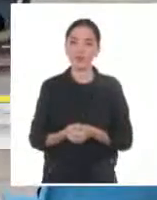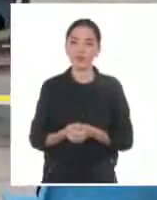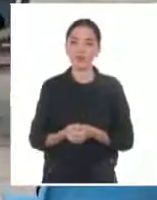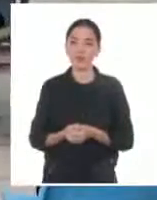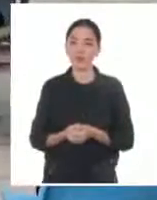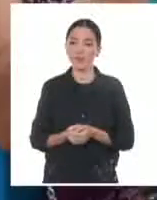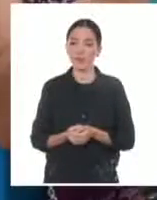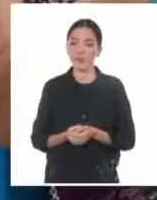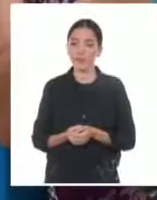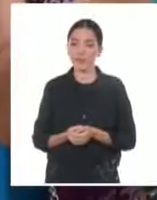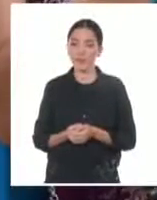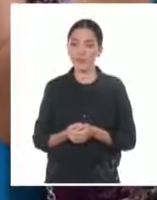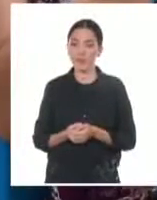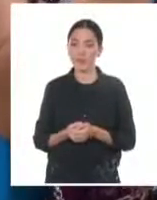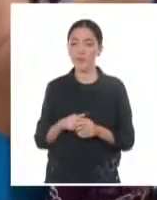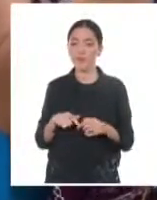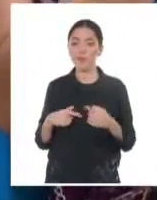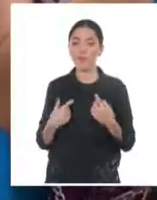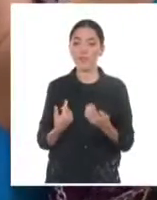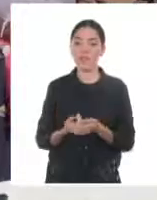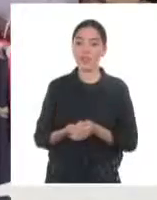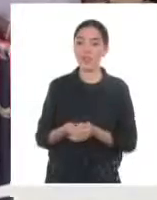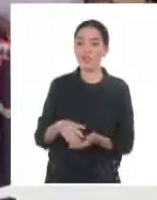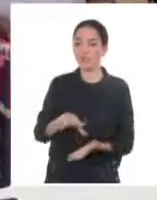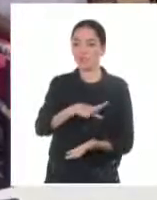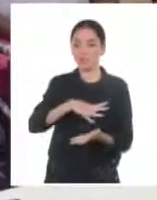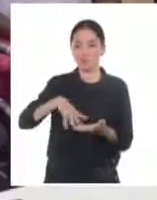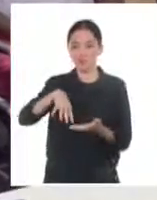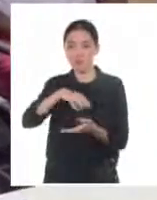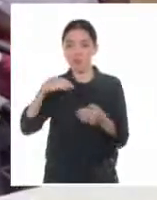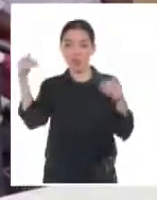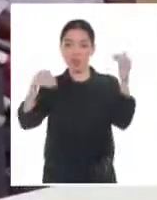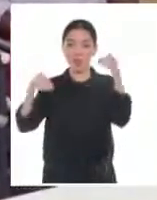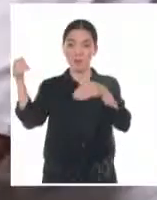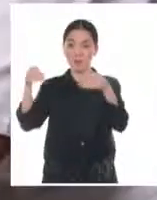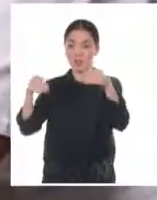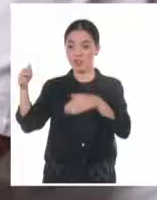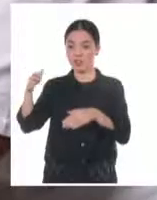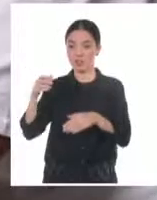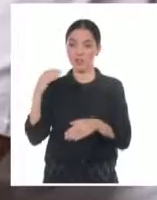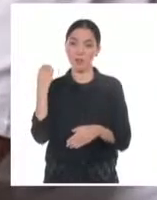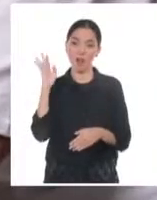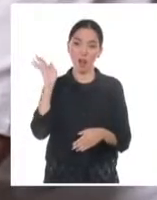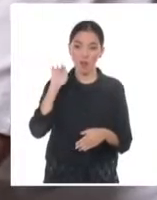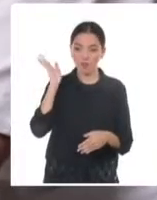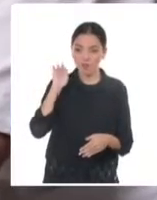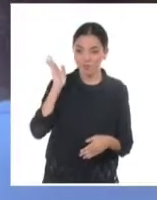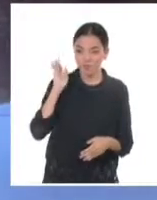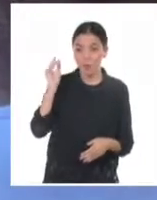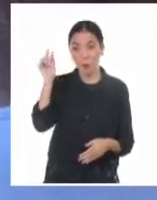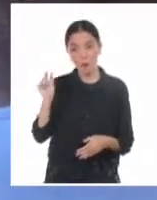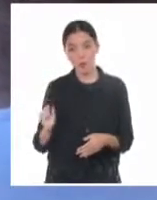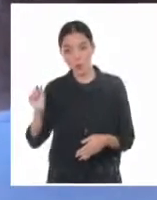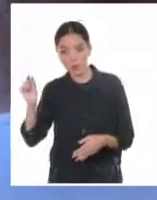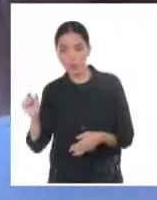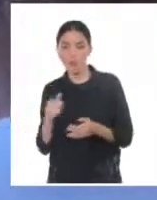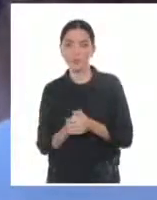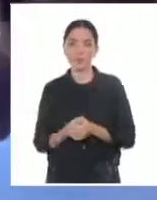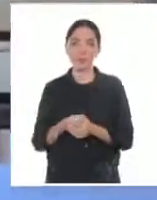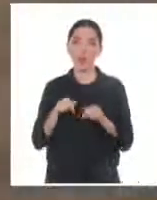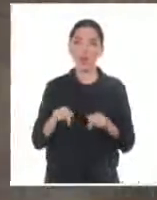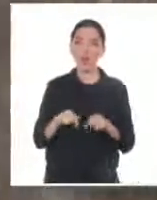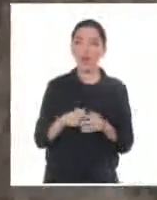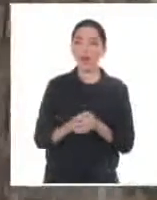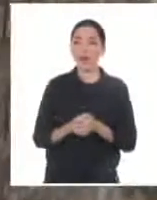Pueblos ICAP y en todo espacio en el que estén presentes estos conferencistas. Se presentan trabajos, se dan conferencias de